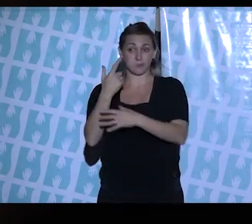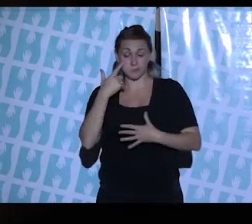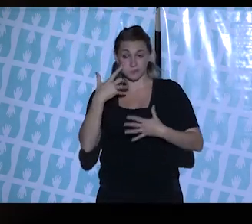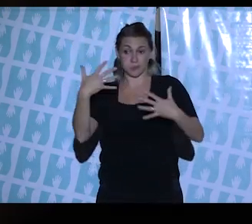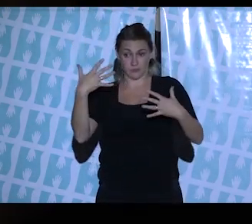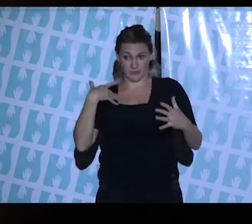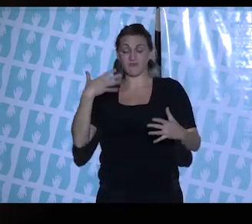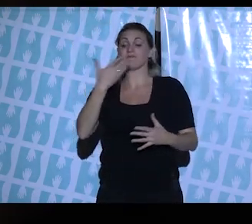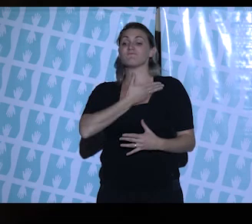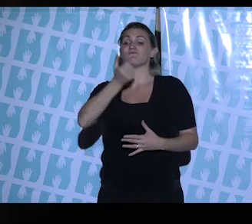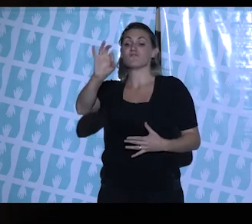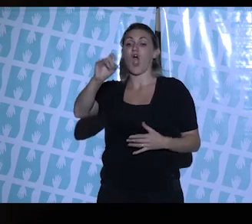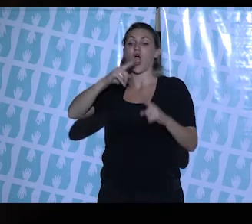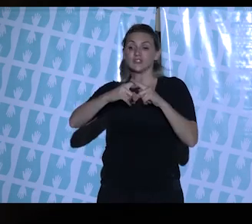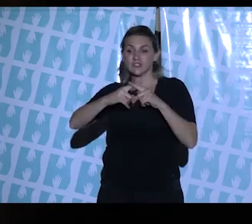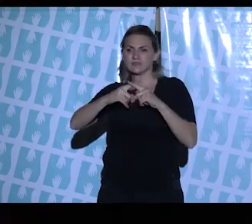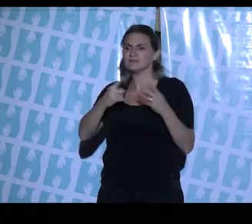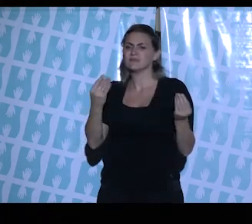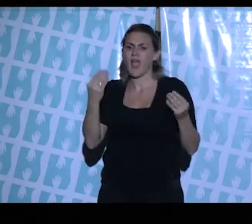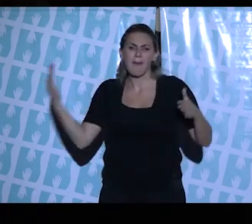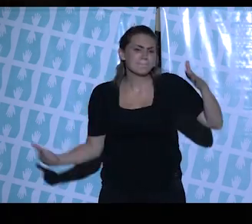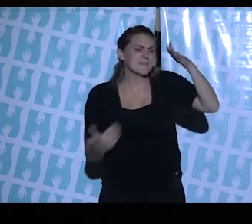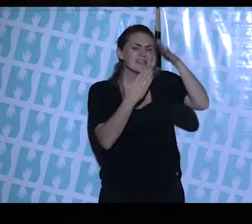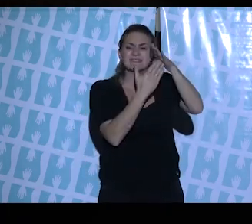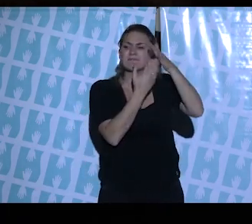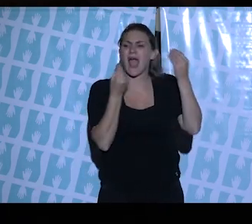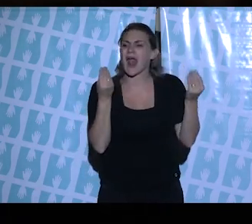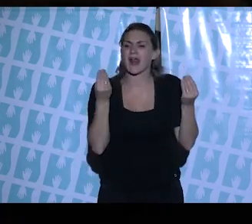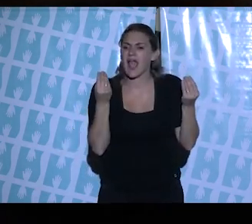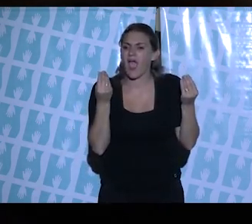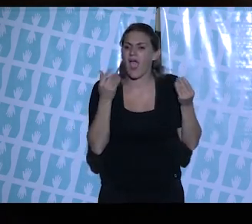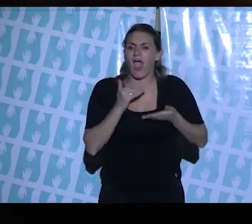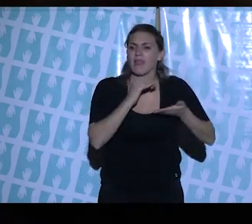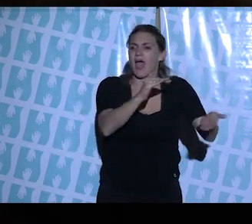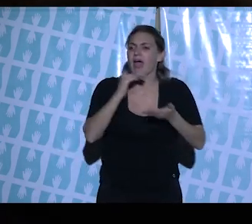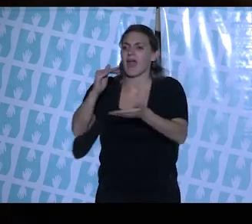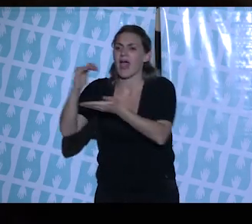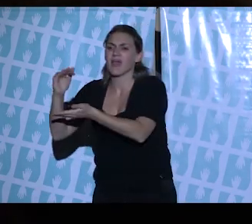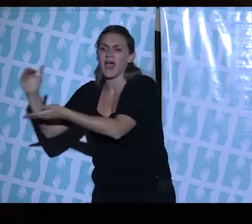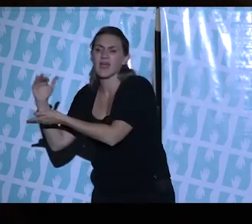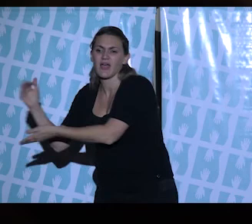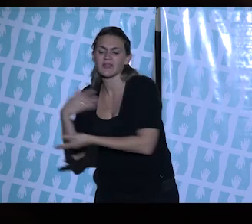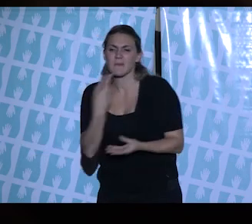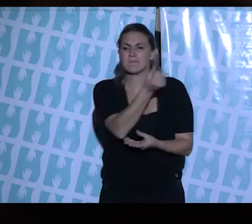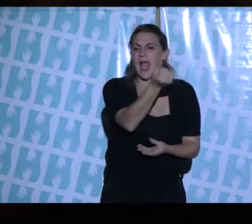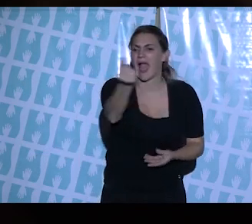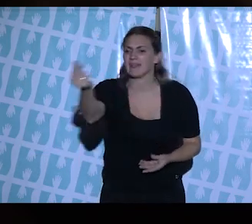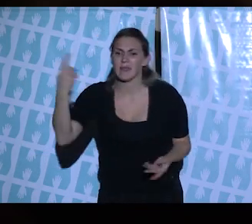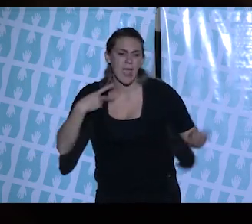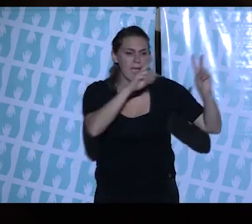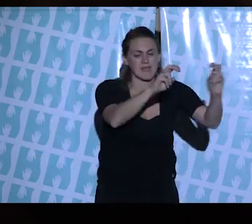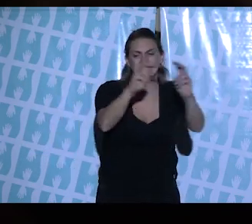en este momento es uno de los principales proveedores de subsidios a la investigación en la enfermedad de